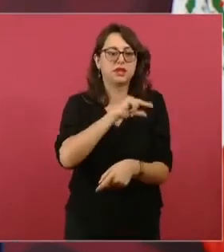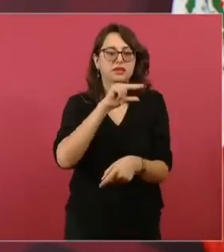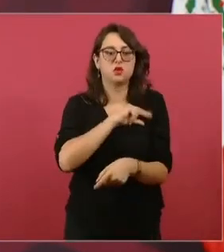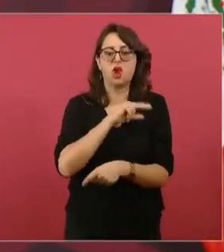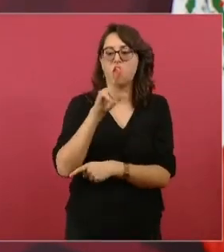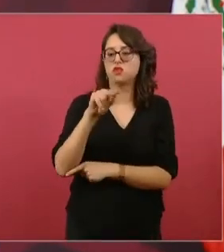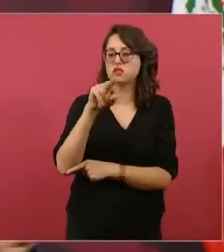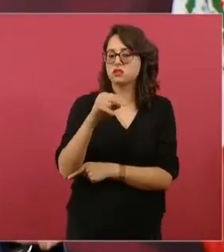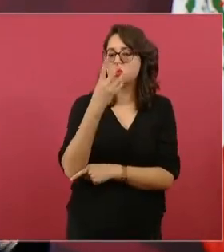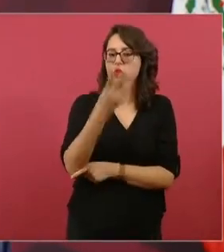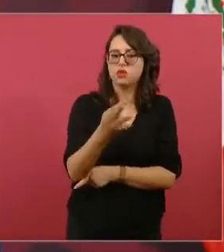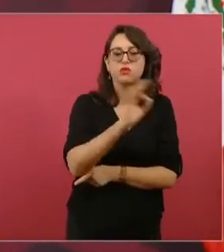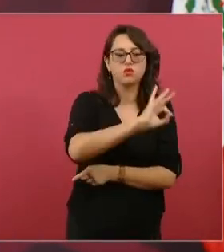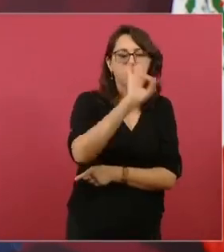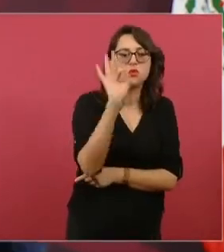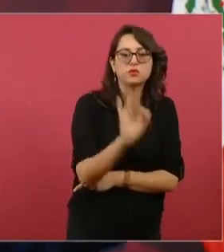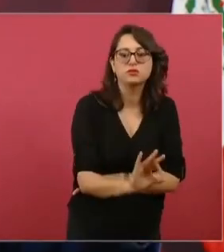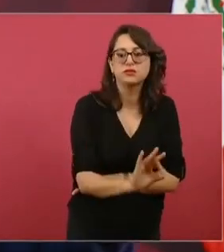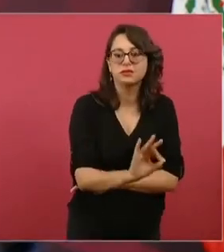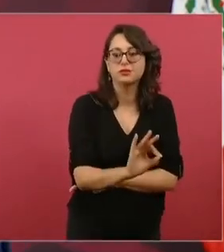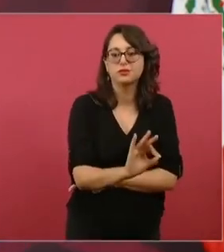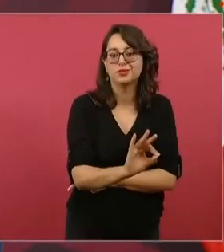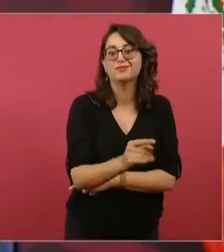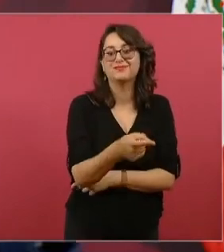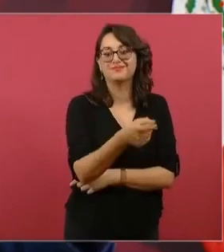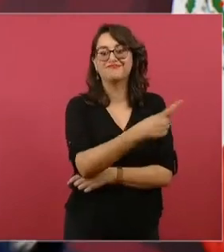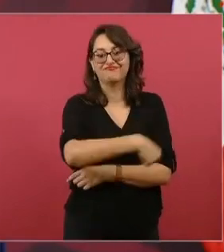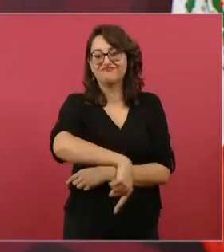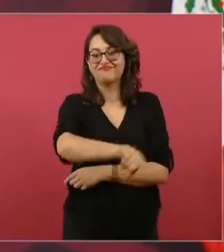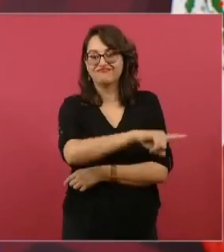porque iban a cobrar